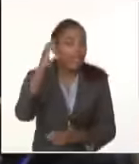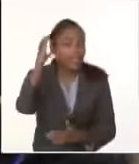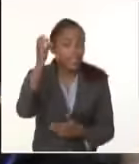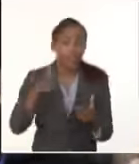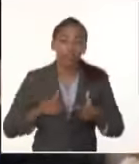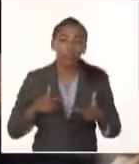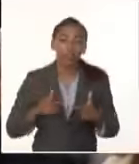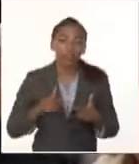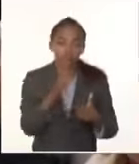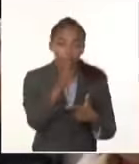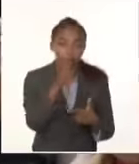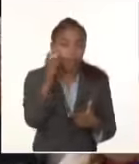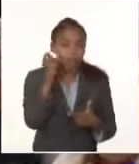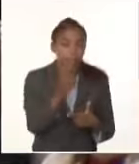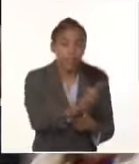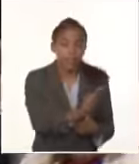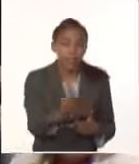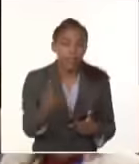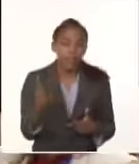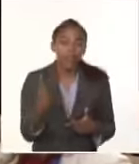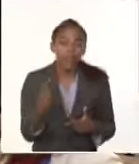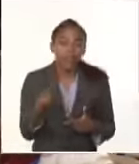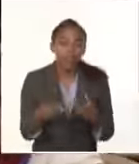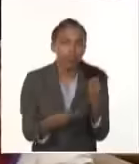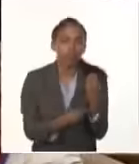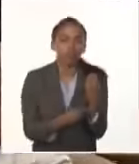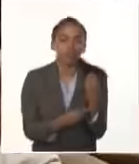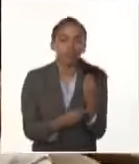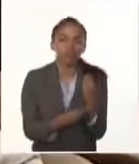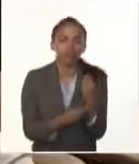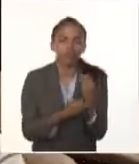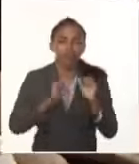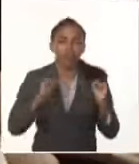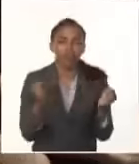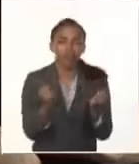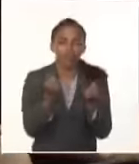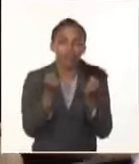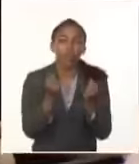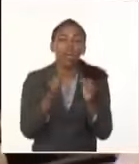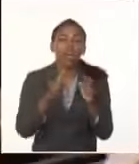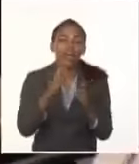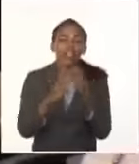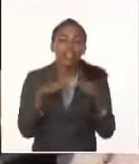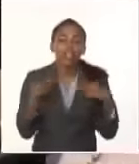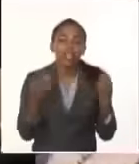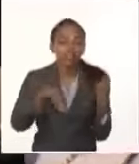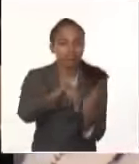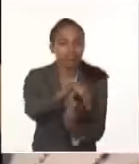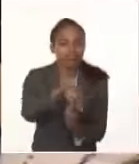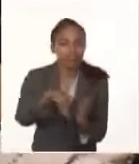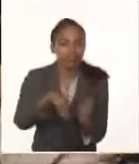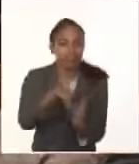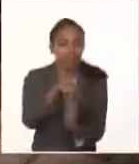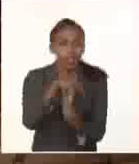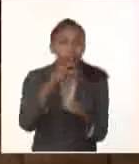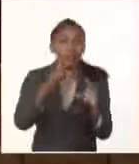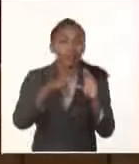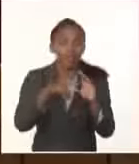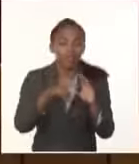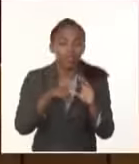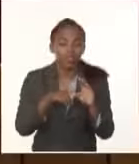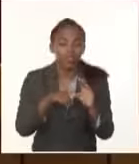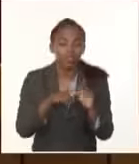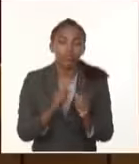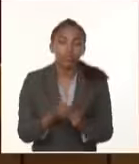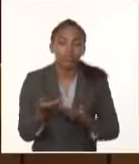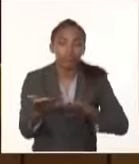proyecto de ley las han robustecido y obligado a realizar importantes cambios de contenido. Entre los más